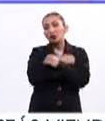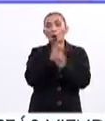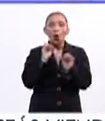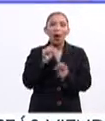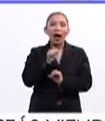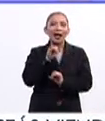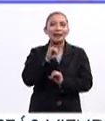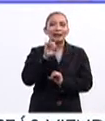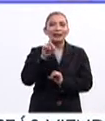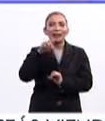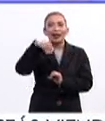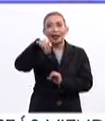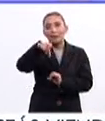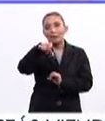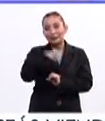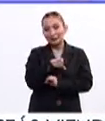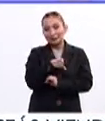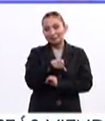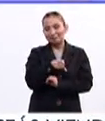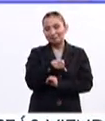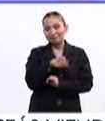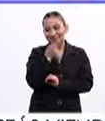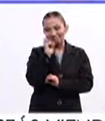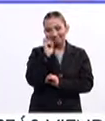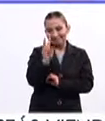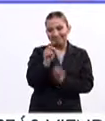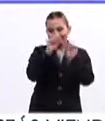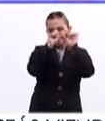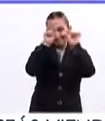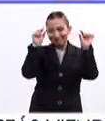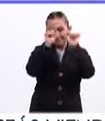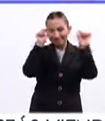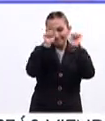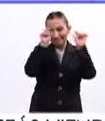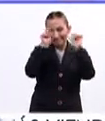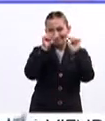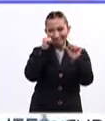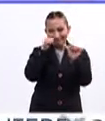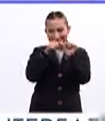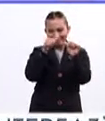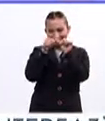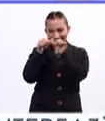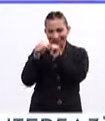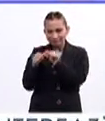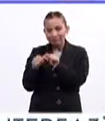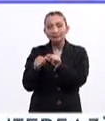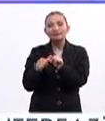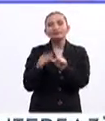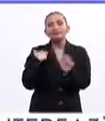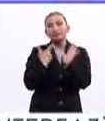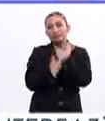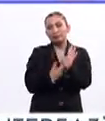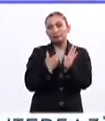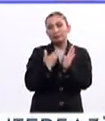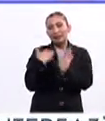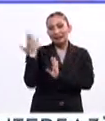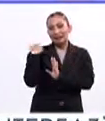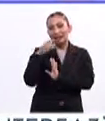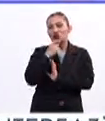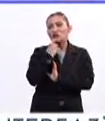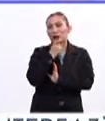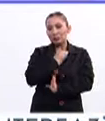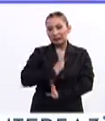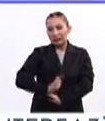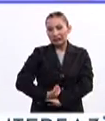o AIEDMX, como lo puede ver normalmente en nuestras pantallas. Y le presentamos lo que dijo Andrés Manuel